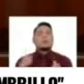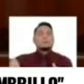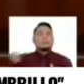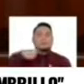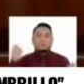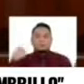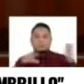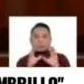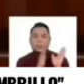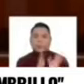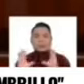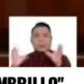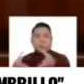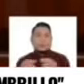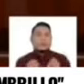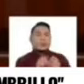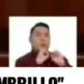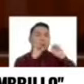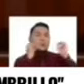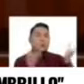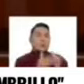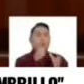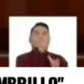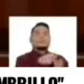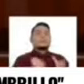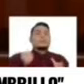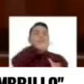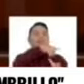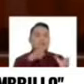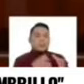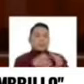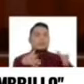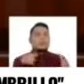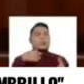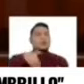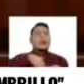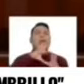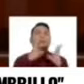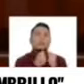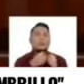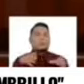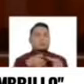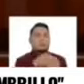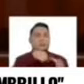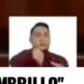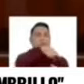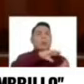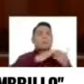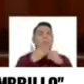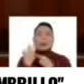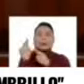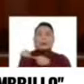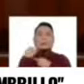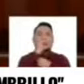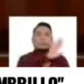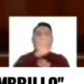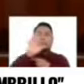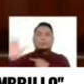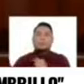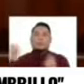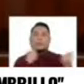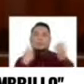a mis hermanos originarios a los ronderos chip y vos lado chulo y el ingeniero bailarín hola en los años